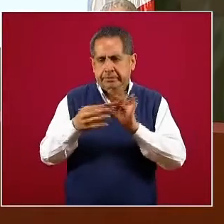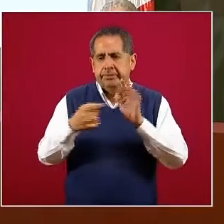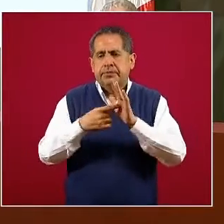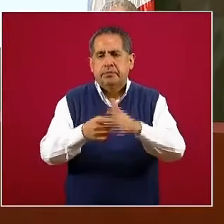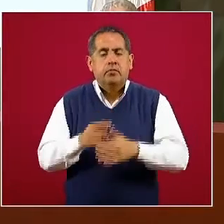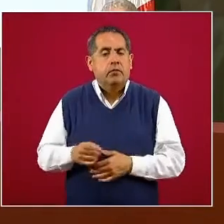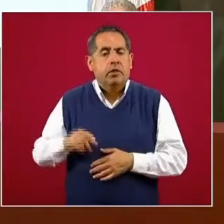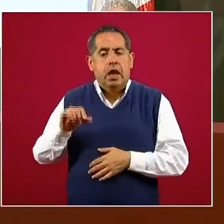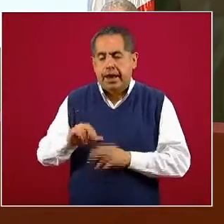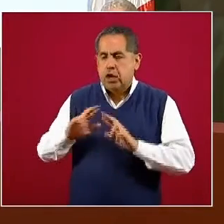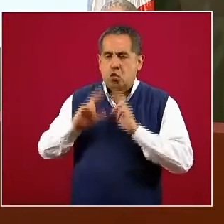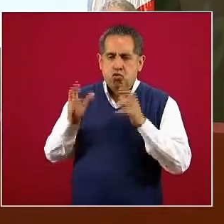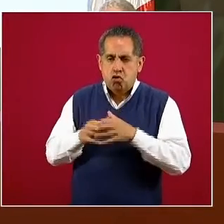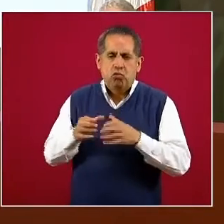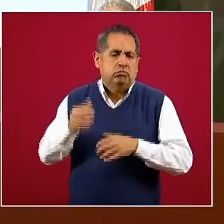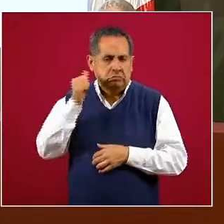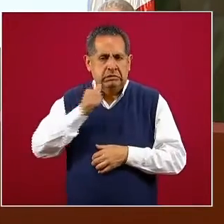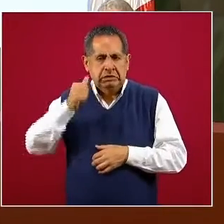indicadores pueden tener